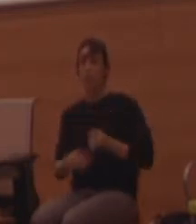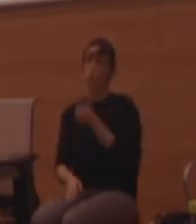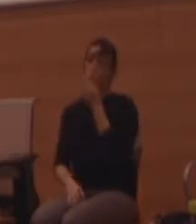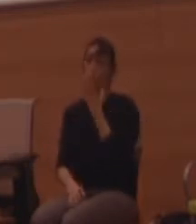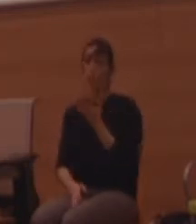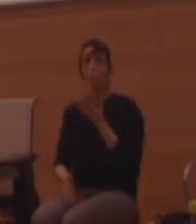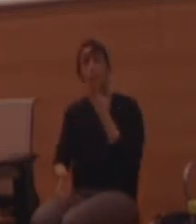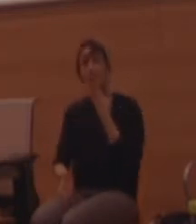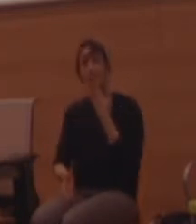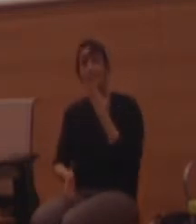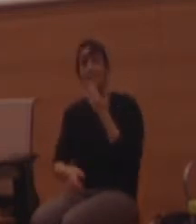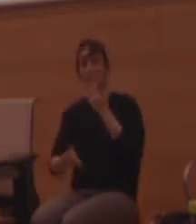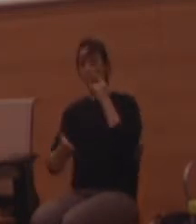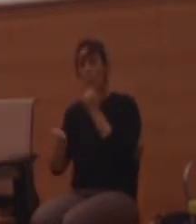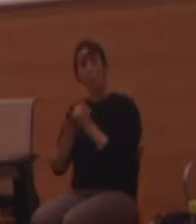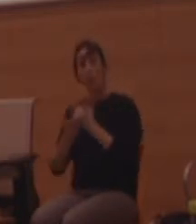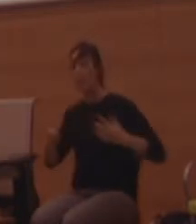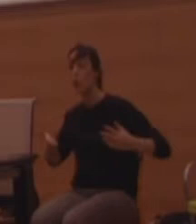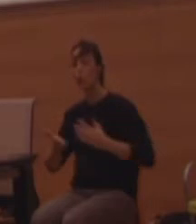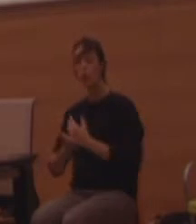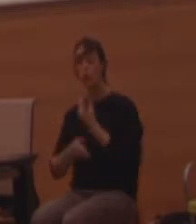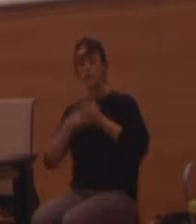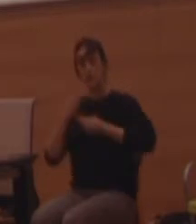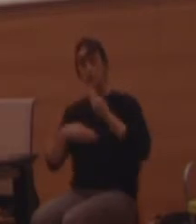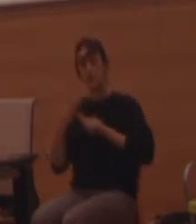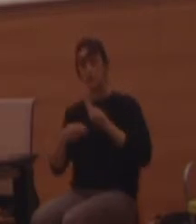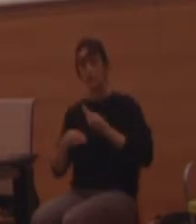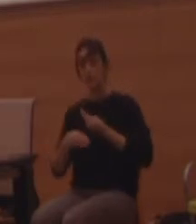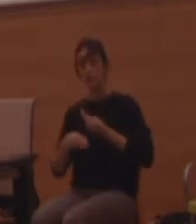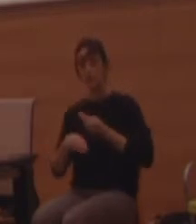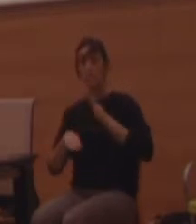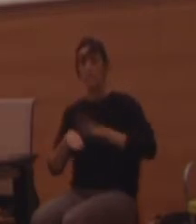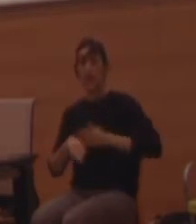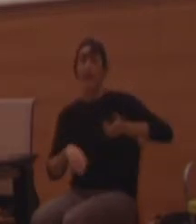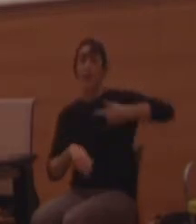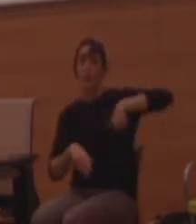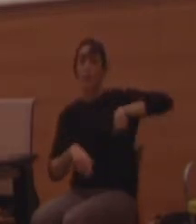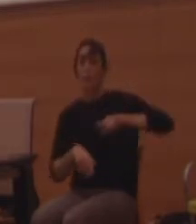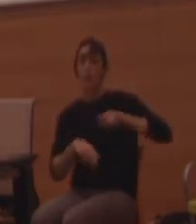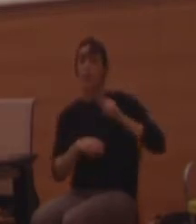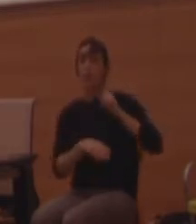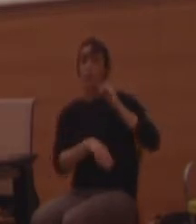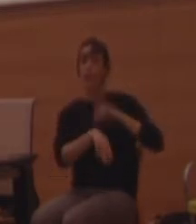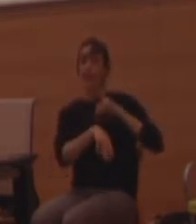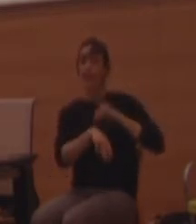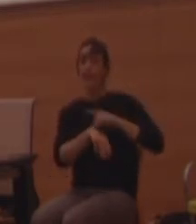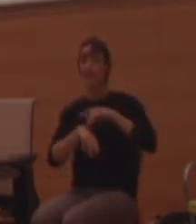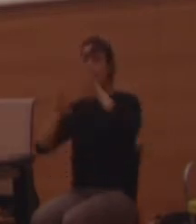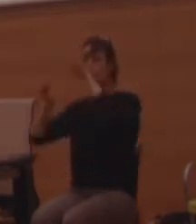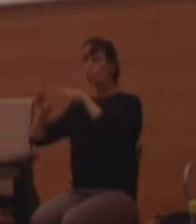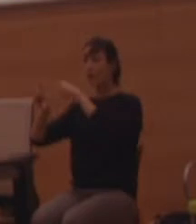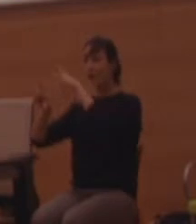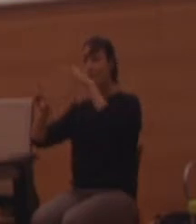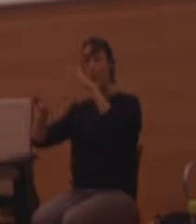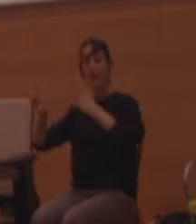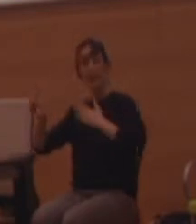pues cuando hemos hecho todas estas pruebas a nuestros pacientes, vamos a clasificarlos en una tabla que nosotros